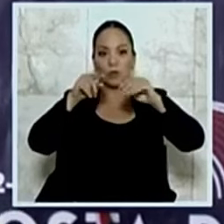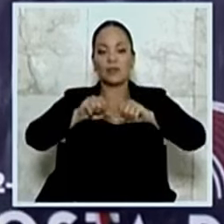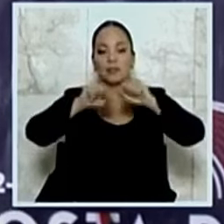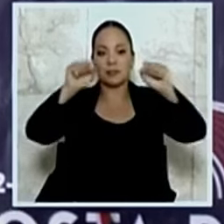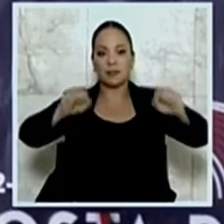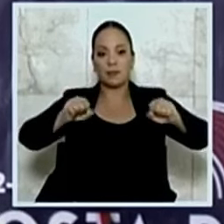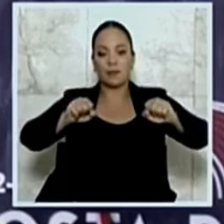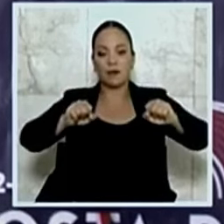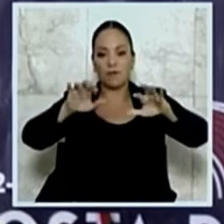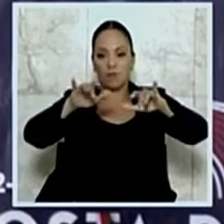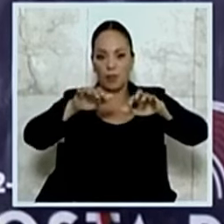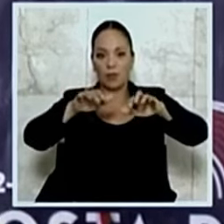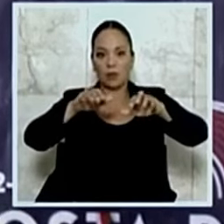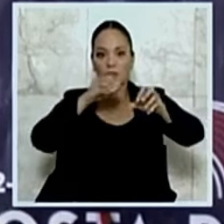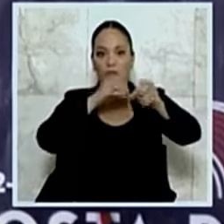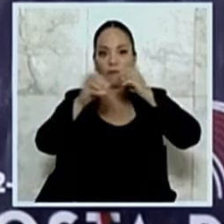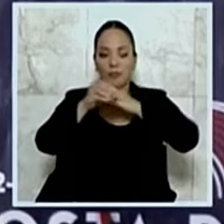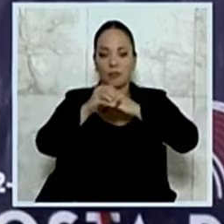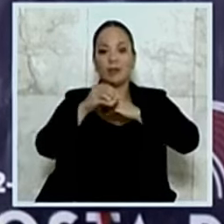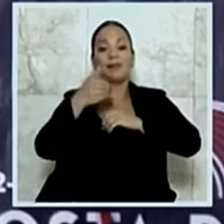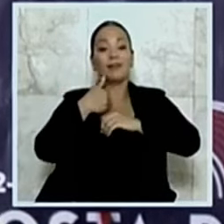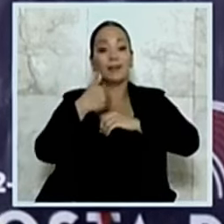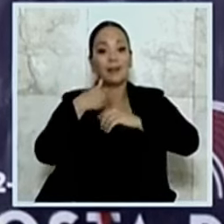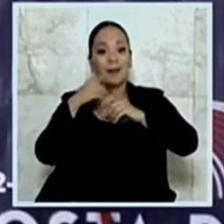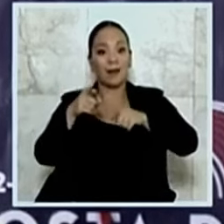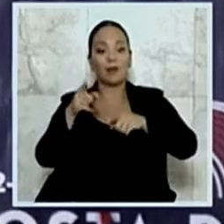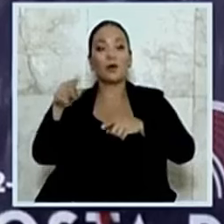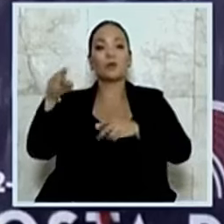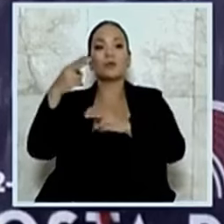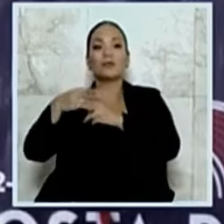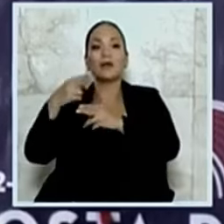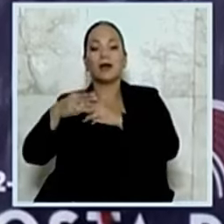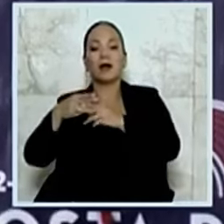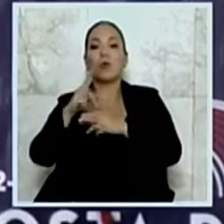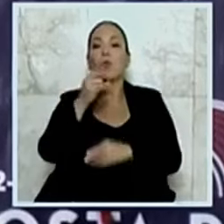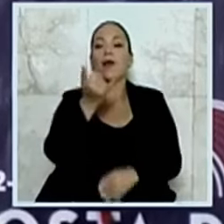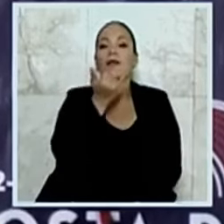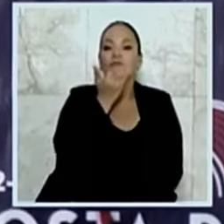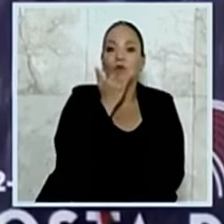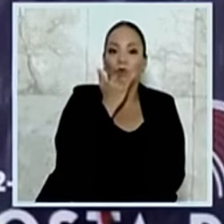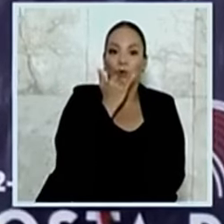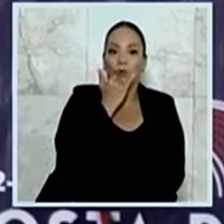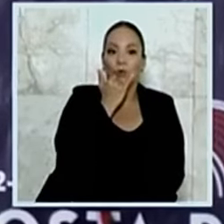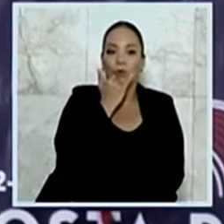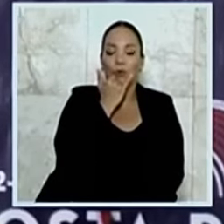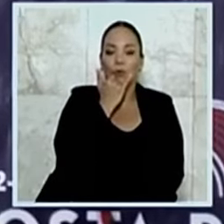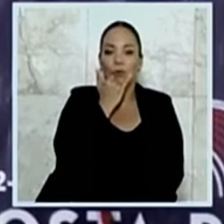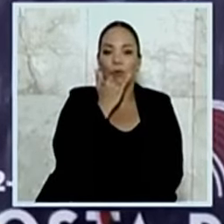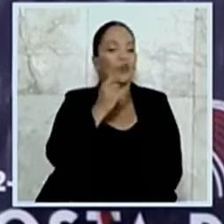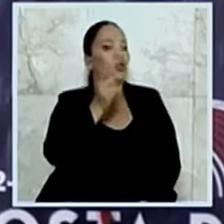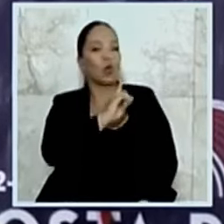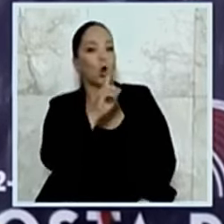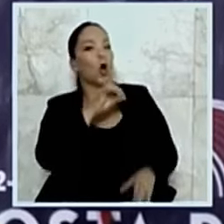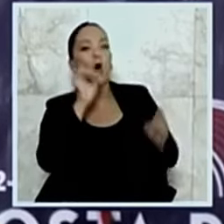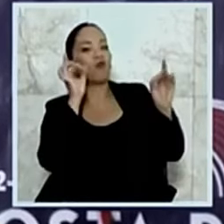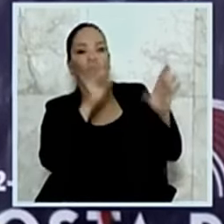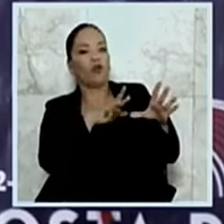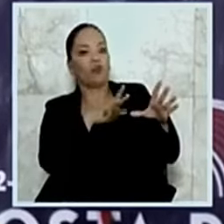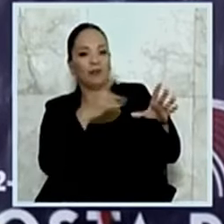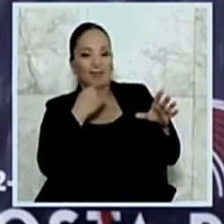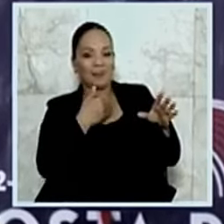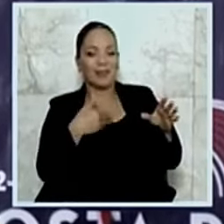la Fiscalía informó que, tras revisar el expediente físico, se verificó que la información en el sistema informático